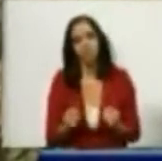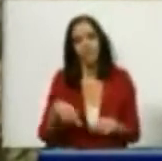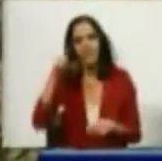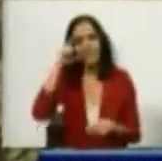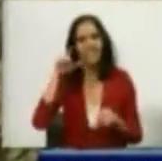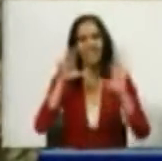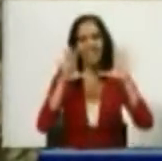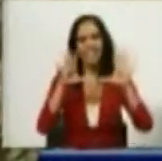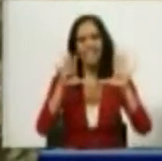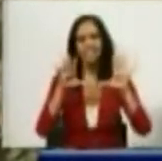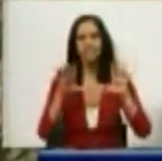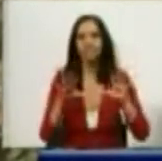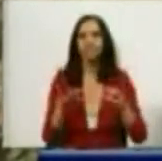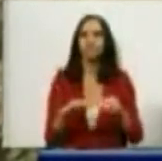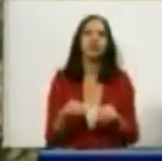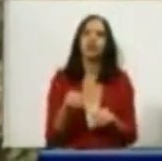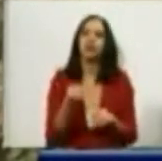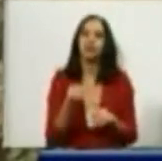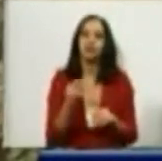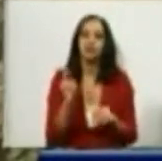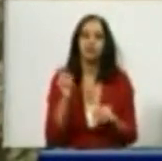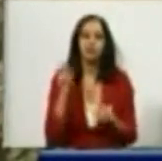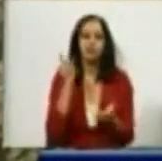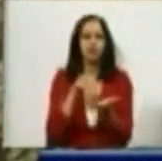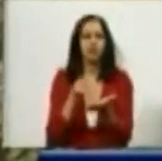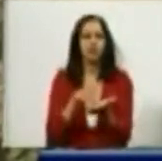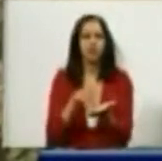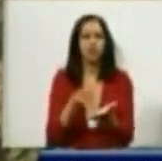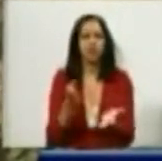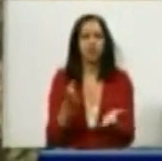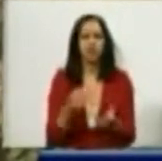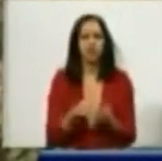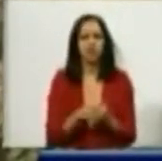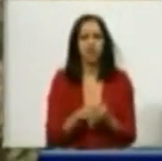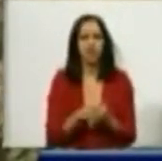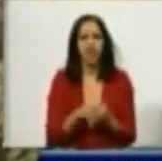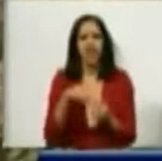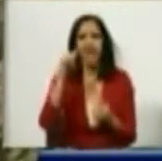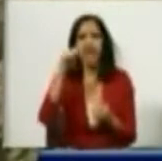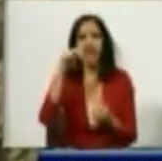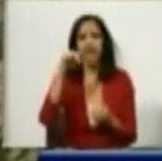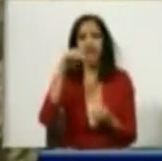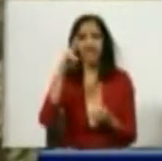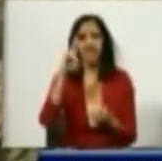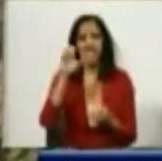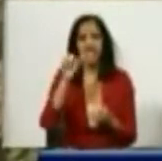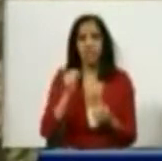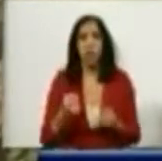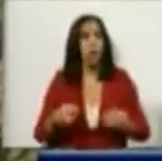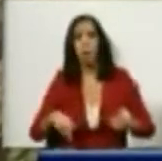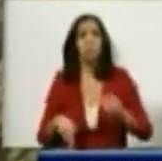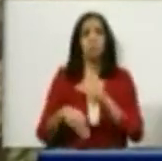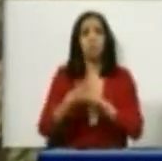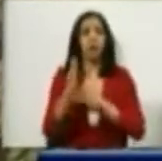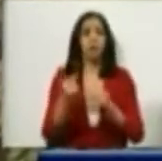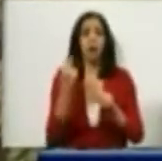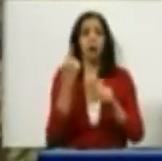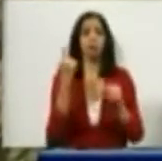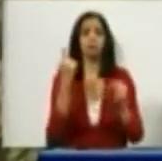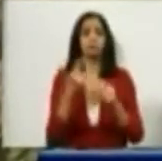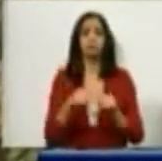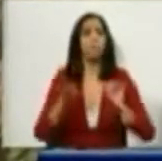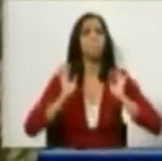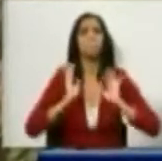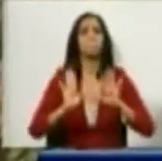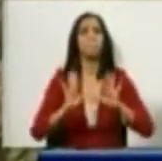diez no salga cómo se llama Andrés Velázquez a decir que vamos a una un